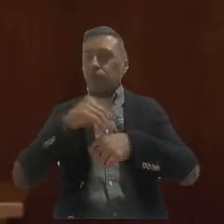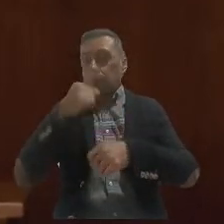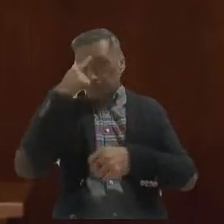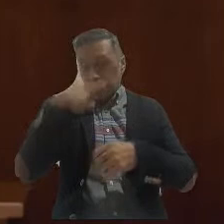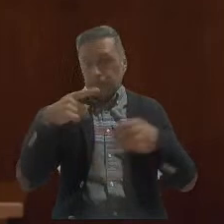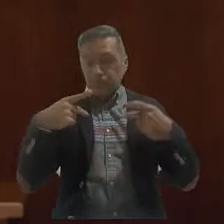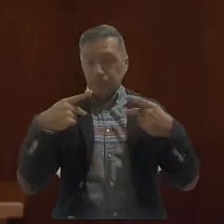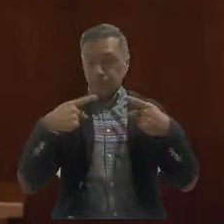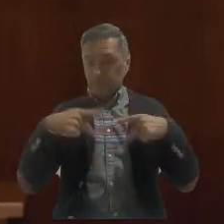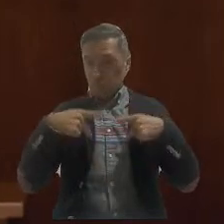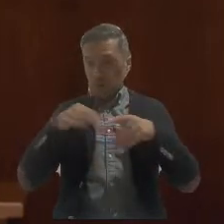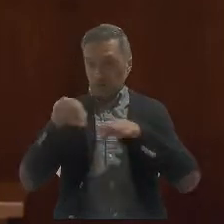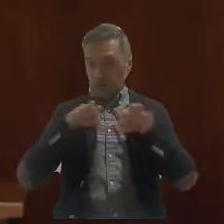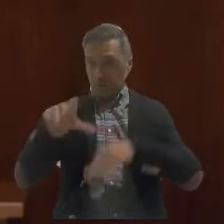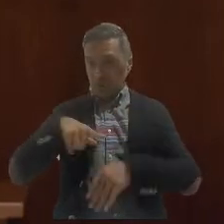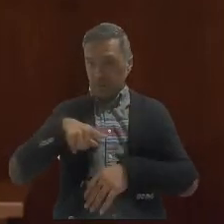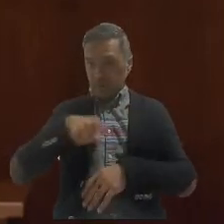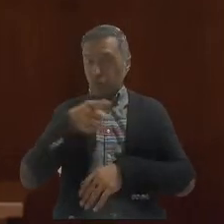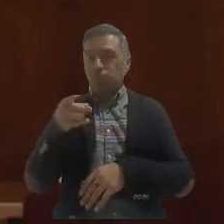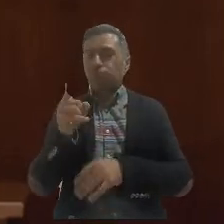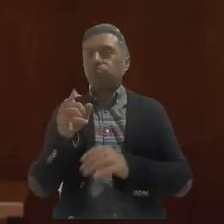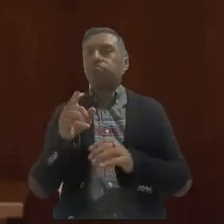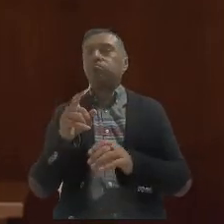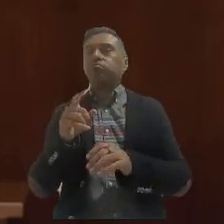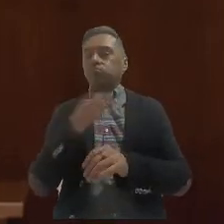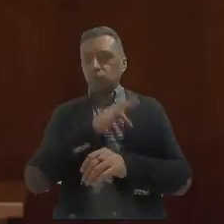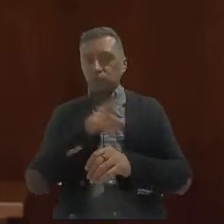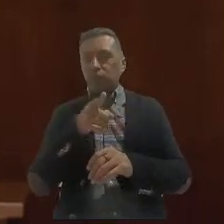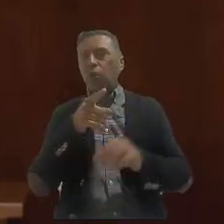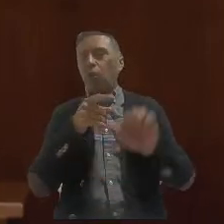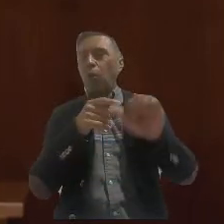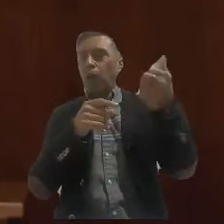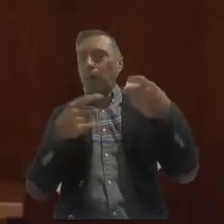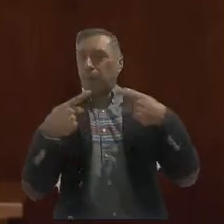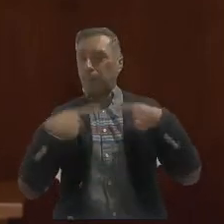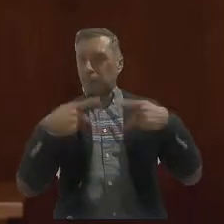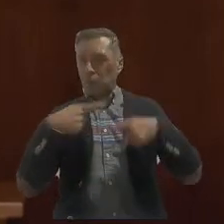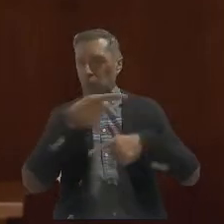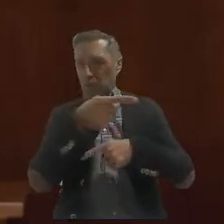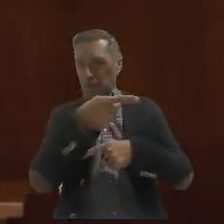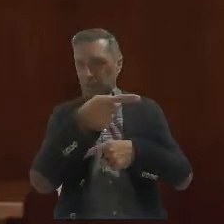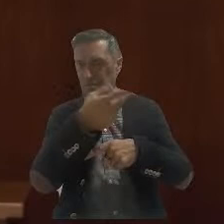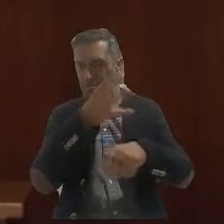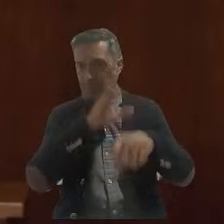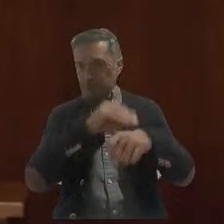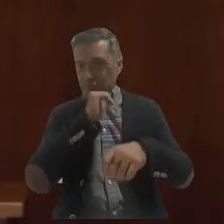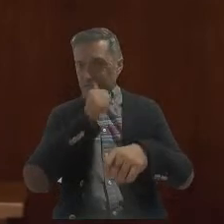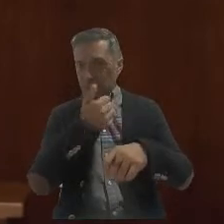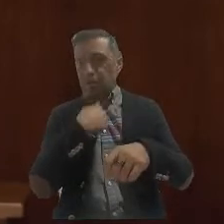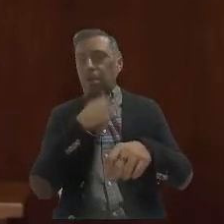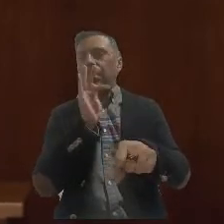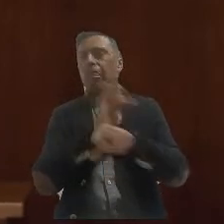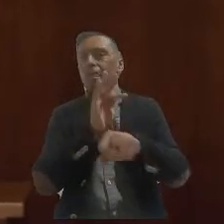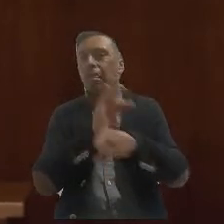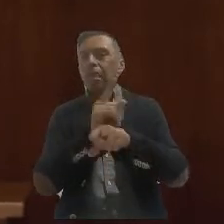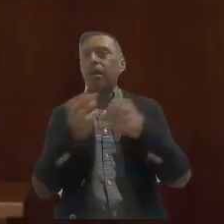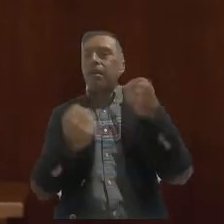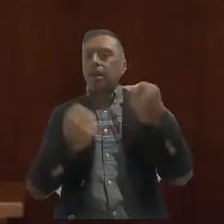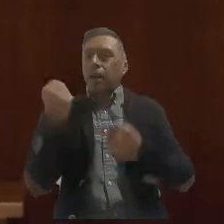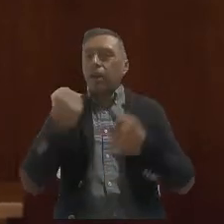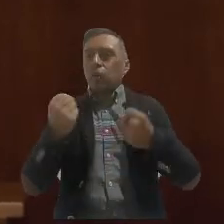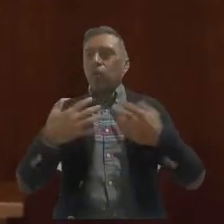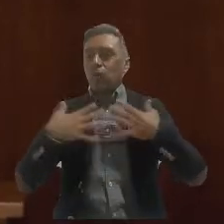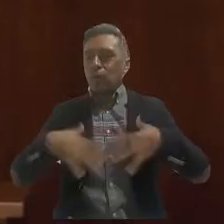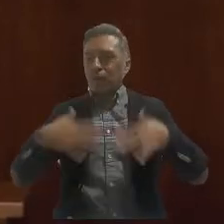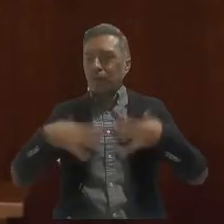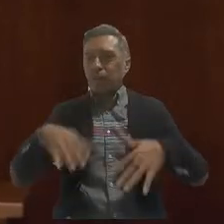de sus funciones, ayude o facilite al sujeto activo con el uso de bienes muebles, inmuebles, uso de uniformes, insignias